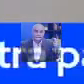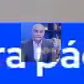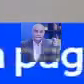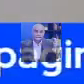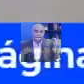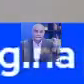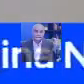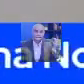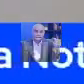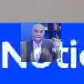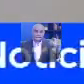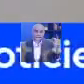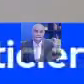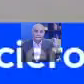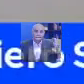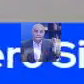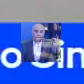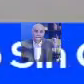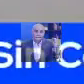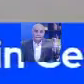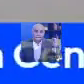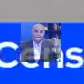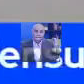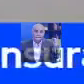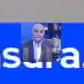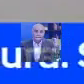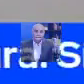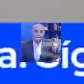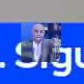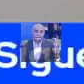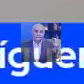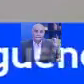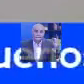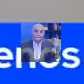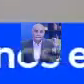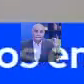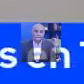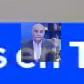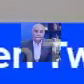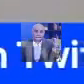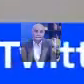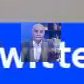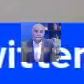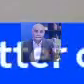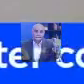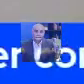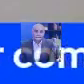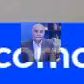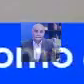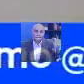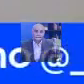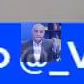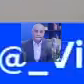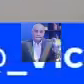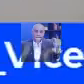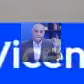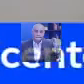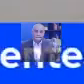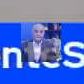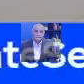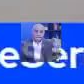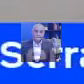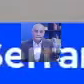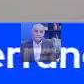acabaron todos los males por arte de magia en México. Al contrario, se abrieron algunas que otras puertas. Lo decíamos también hace